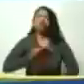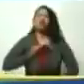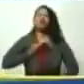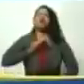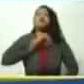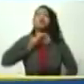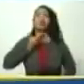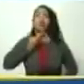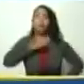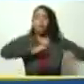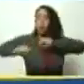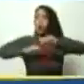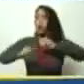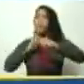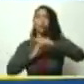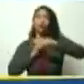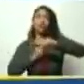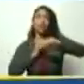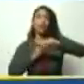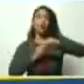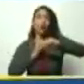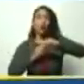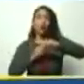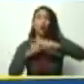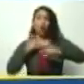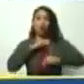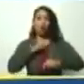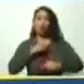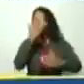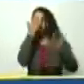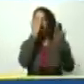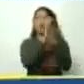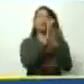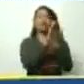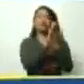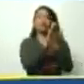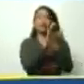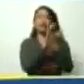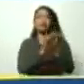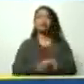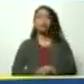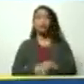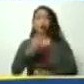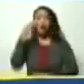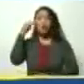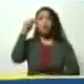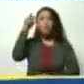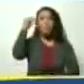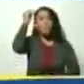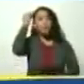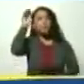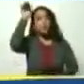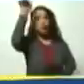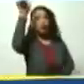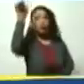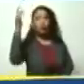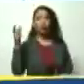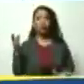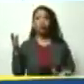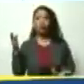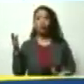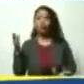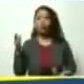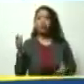y aquí vamos pues sacando pecho viendo el futuro el horizonte con